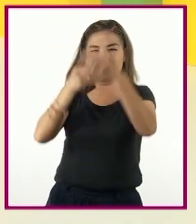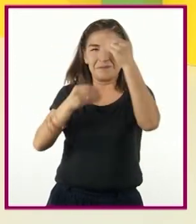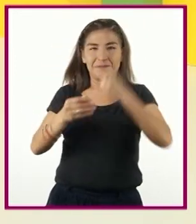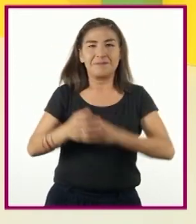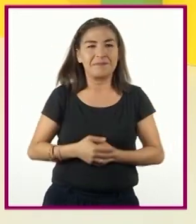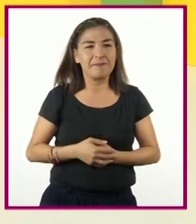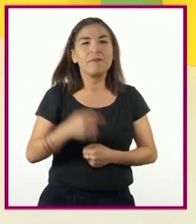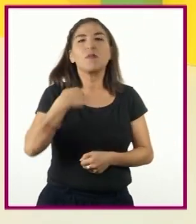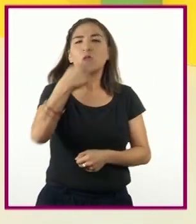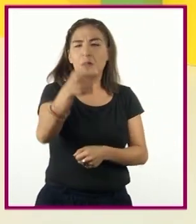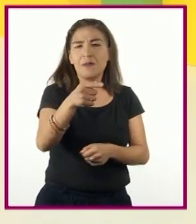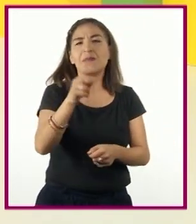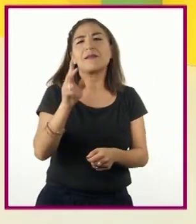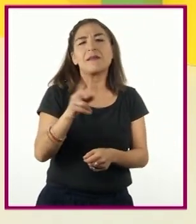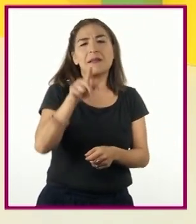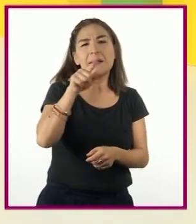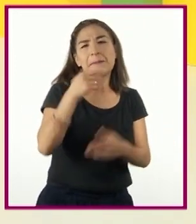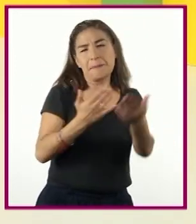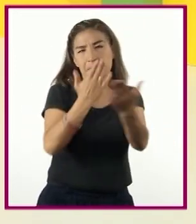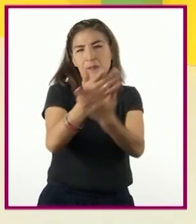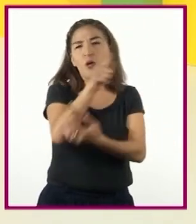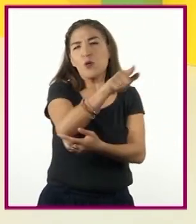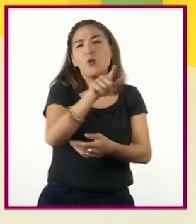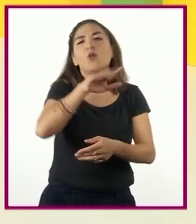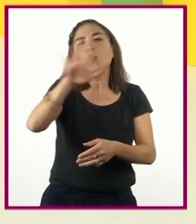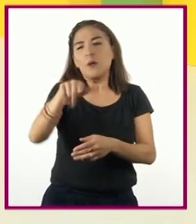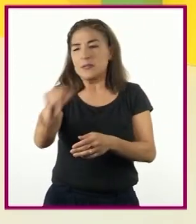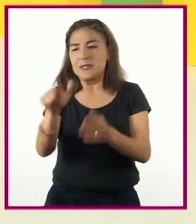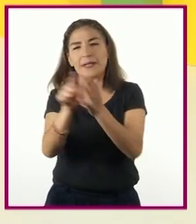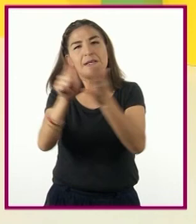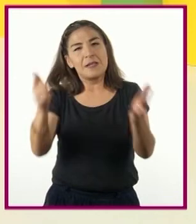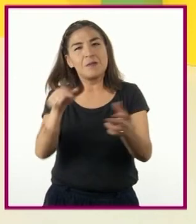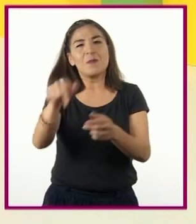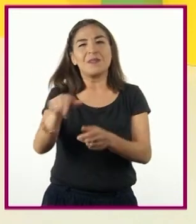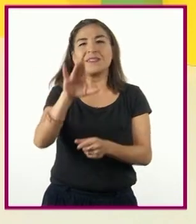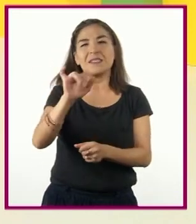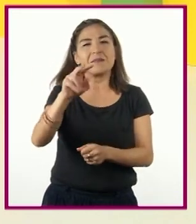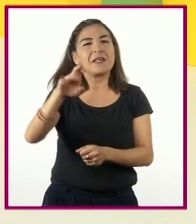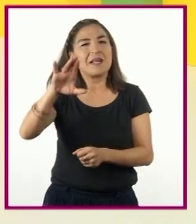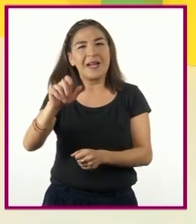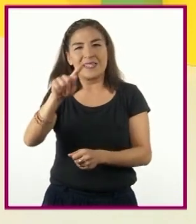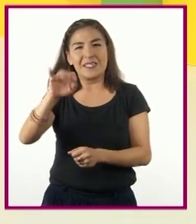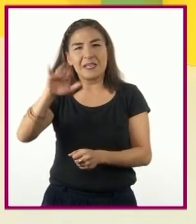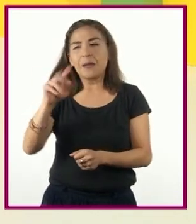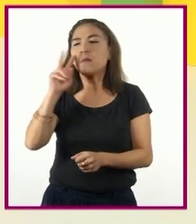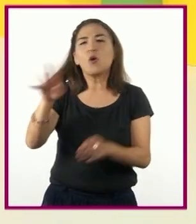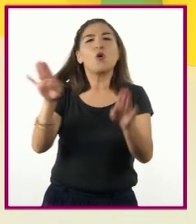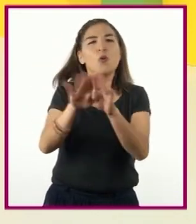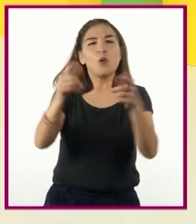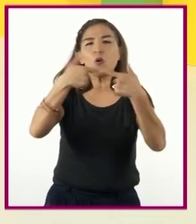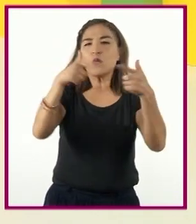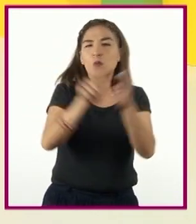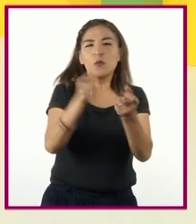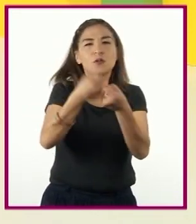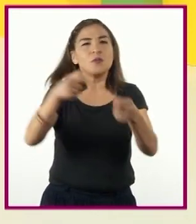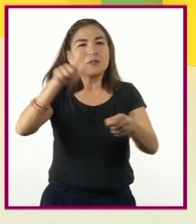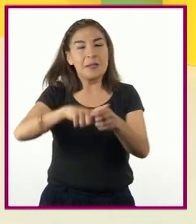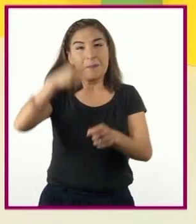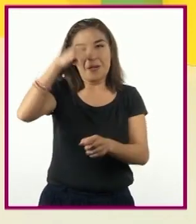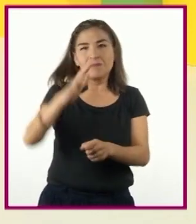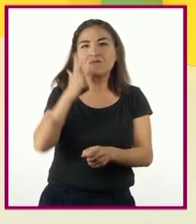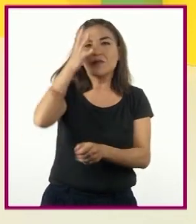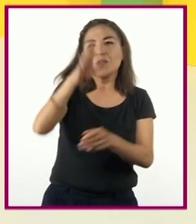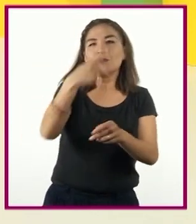Les invito a consultar su libro de texto para saber más acerca de cómo influyen los grupos sociales en la conformación de la